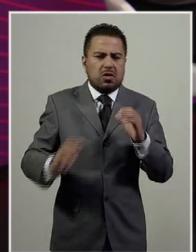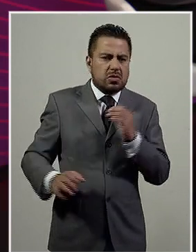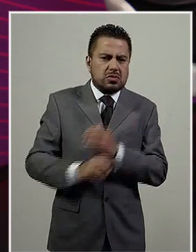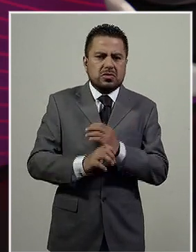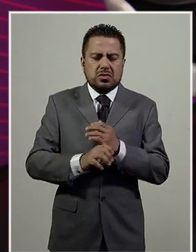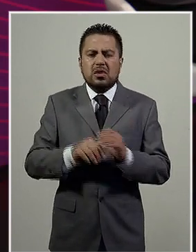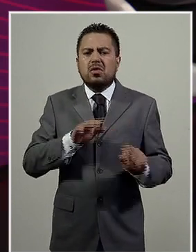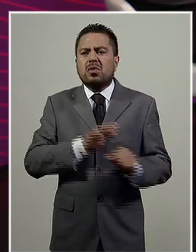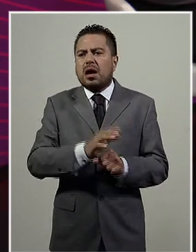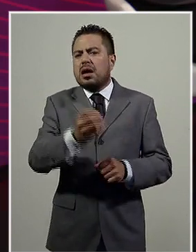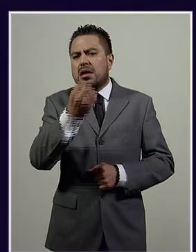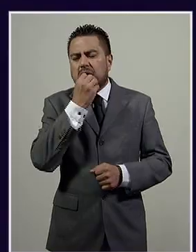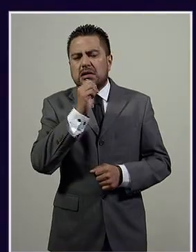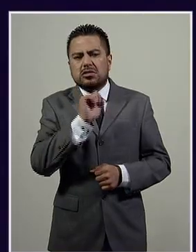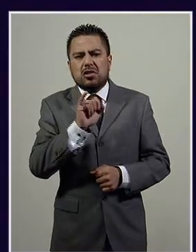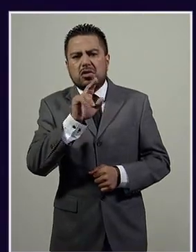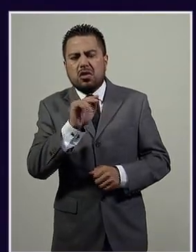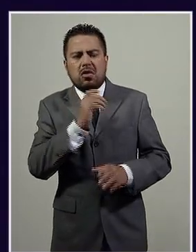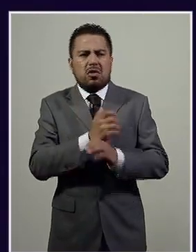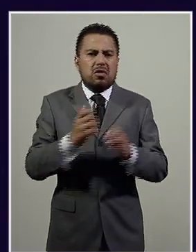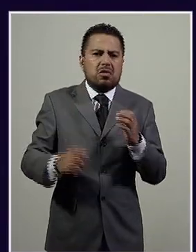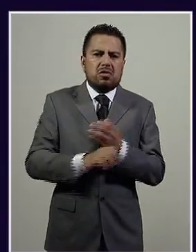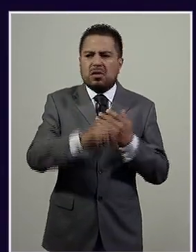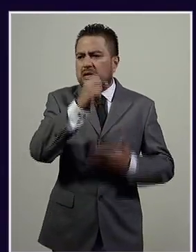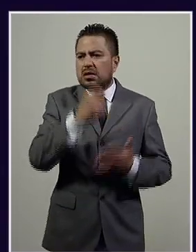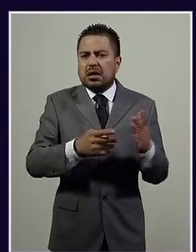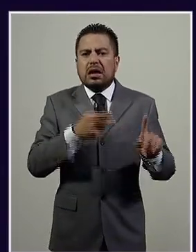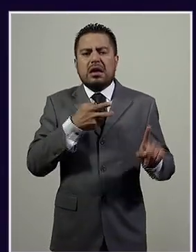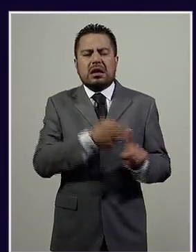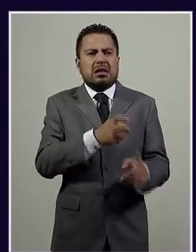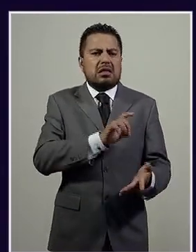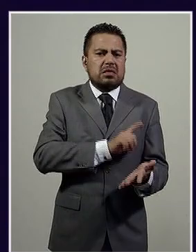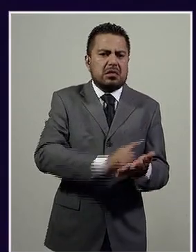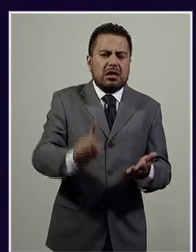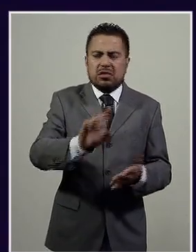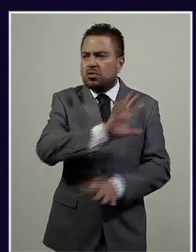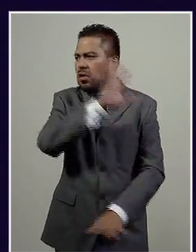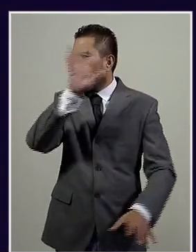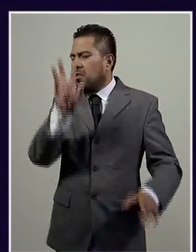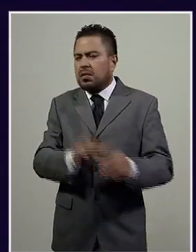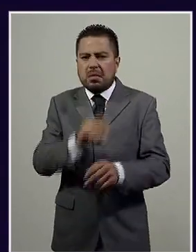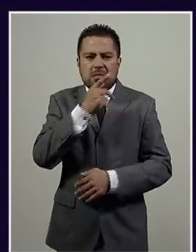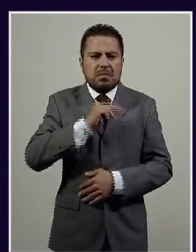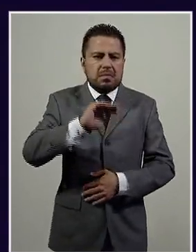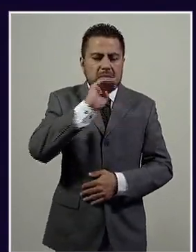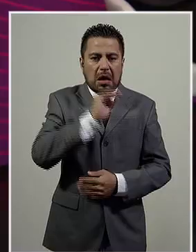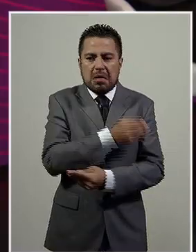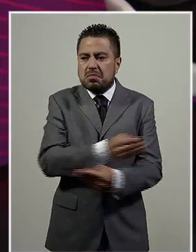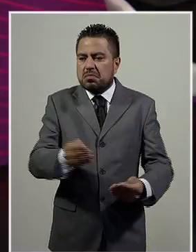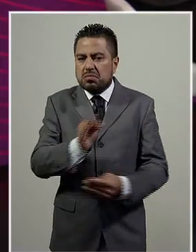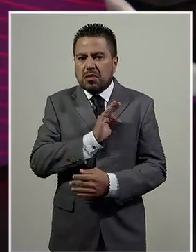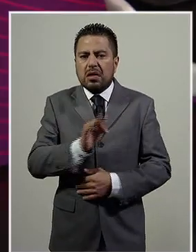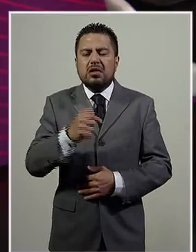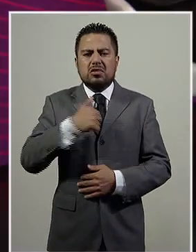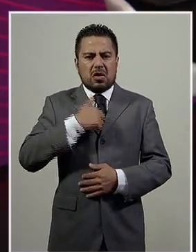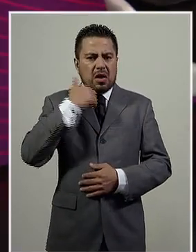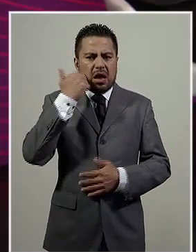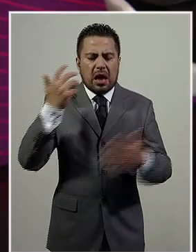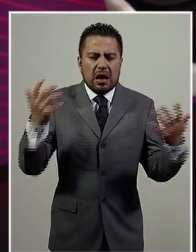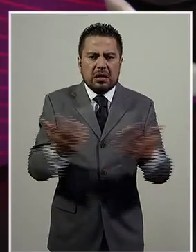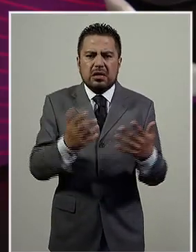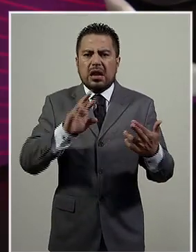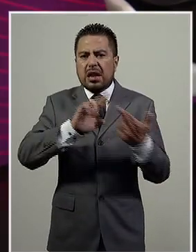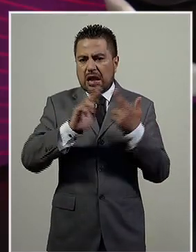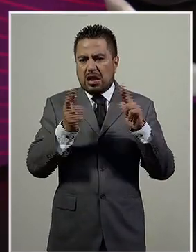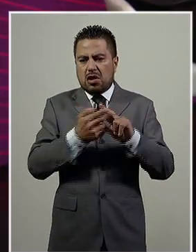a que coman o no coman ciertas cosas. Finalmente es el derecho que ejercen todos los padres, ¿no? Si yo lo quiero hacer en nombre de